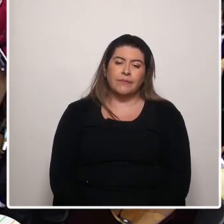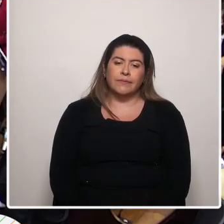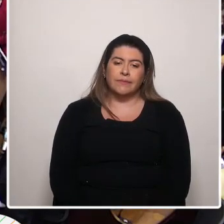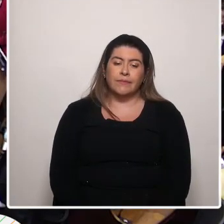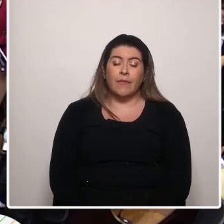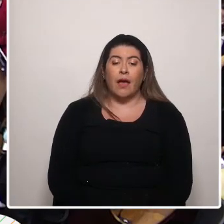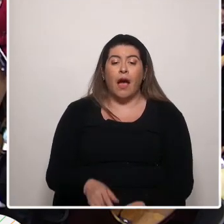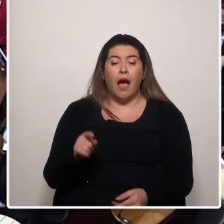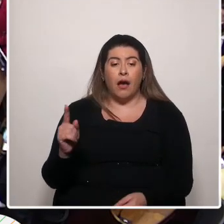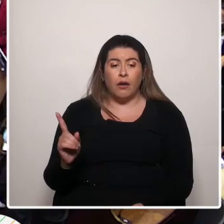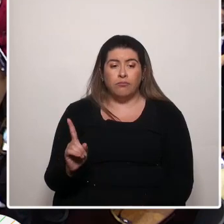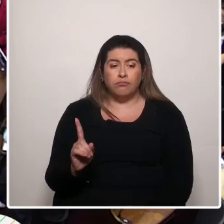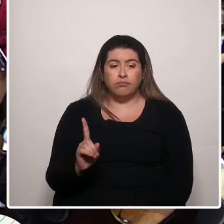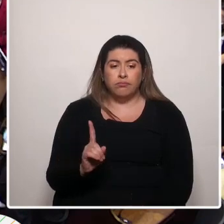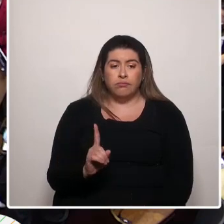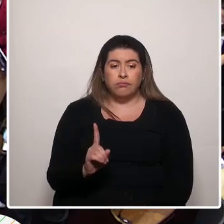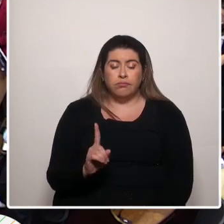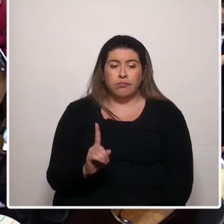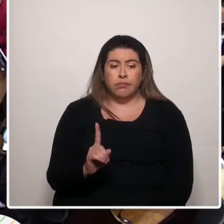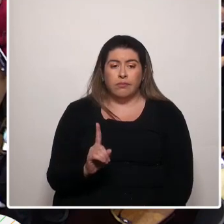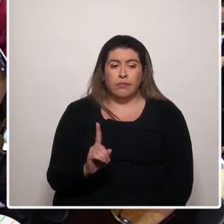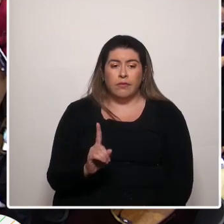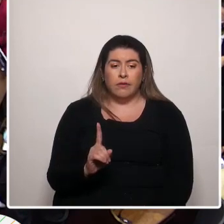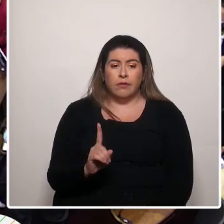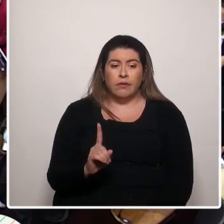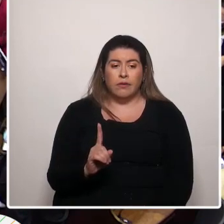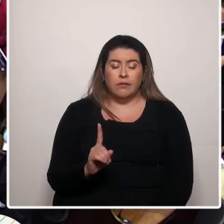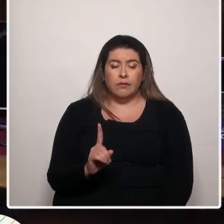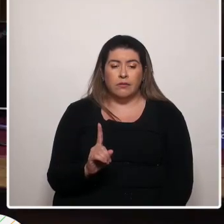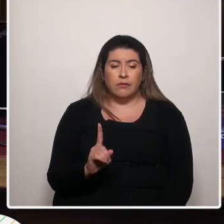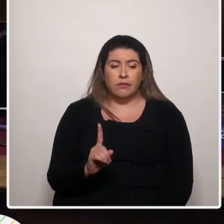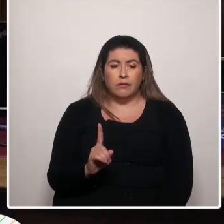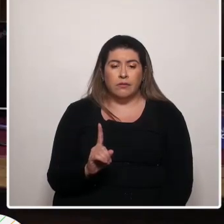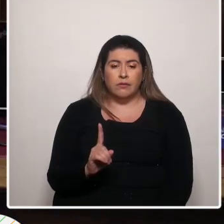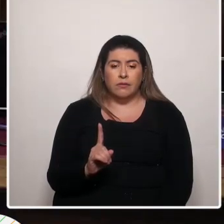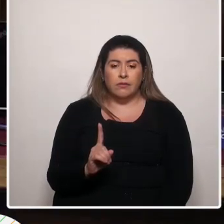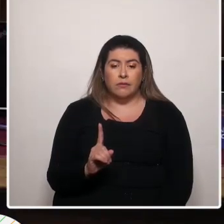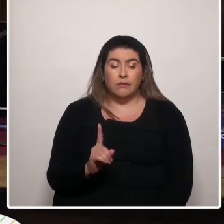Se ofrece, sobre este punto, se ofrece la palabra.